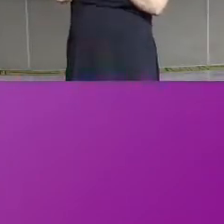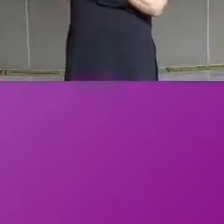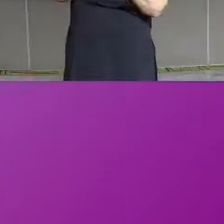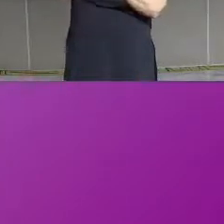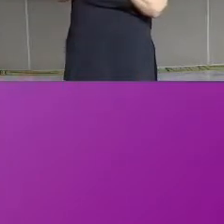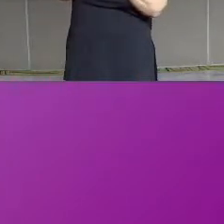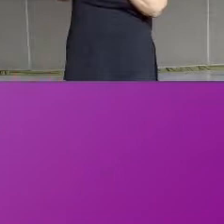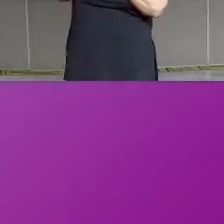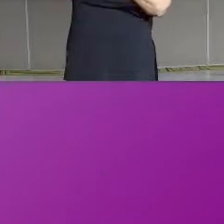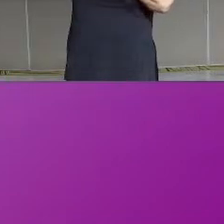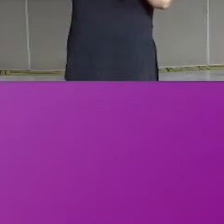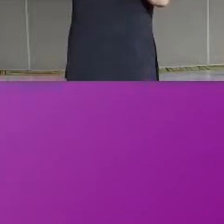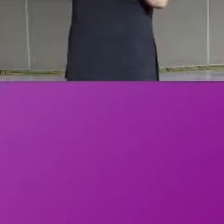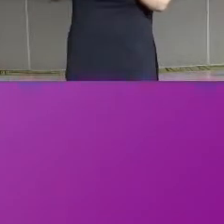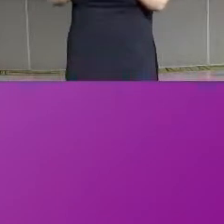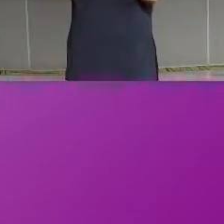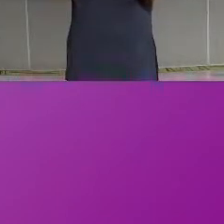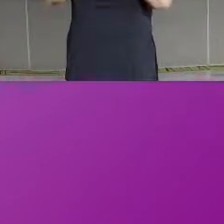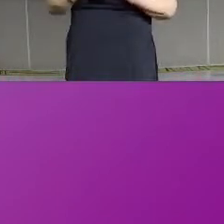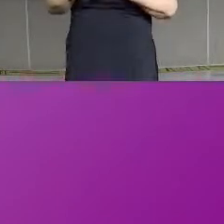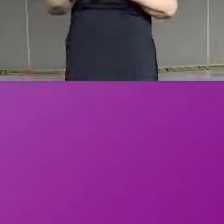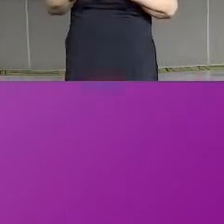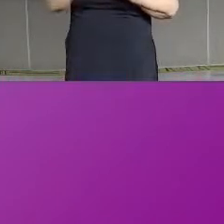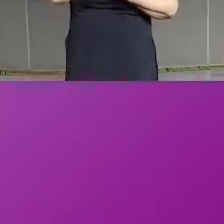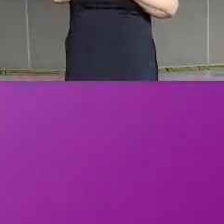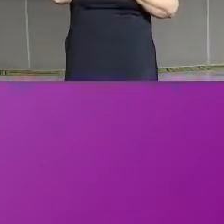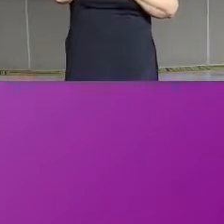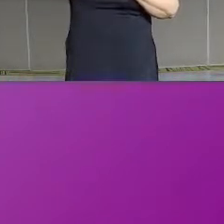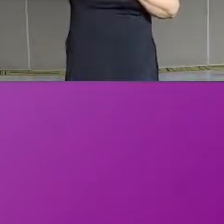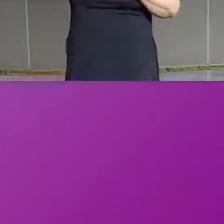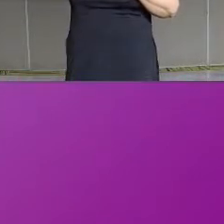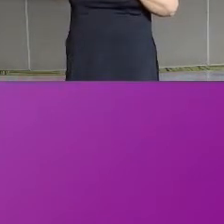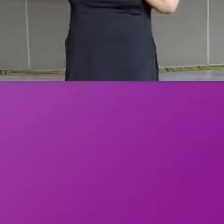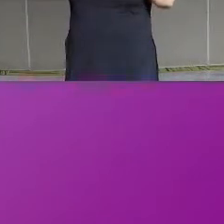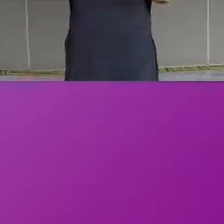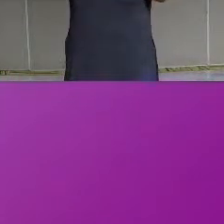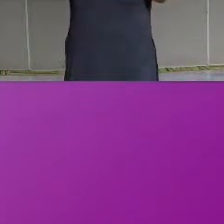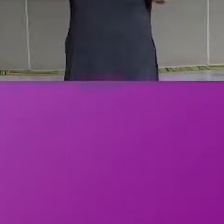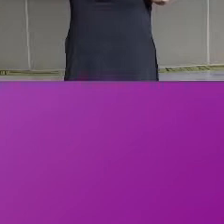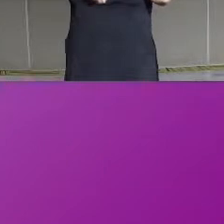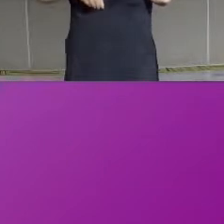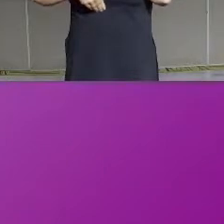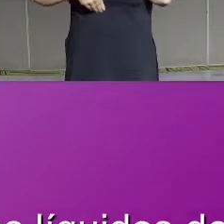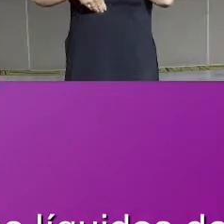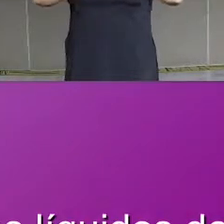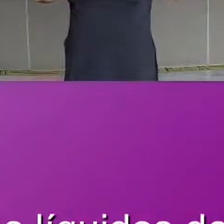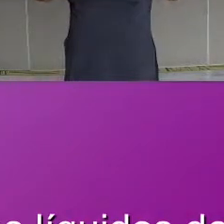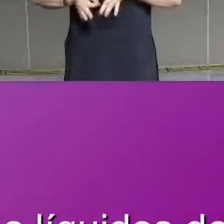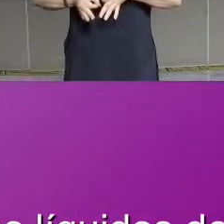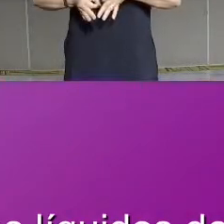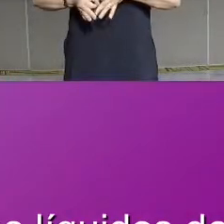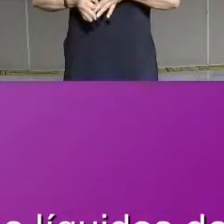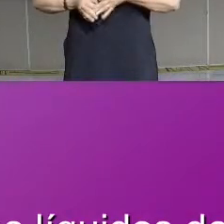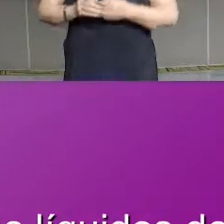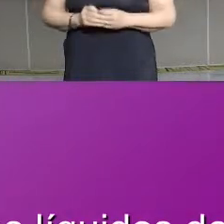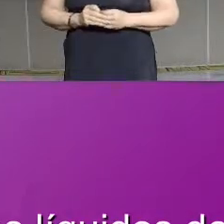y eficiente desde el estómago, desde la boca hacia el estómago. Esto está dado por una interrupción breve de la